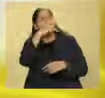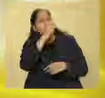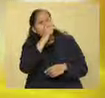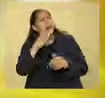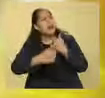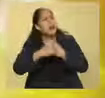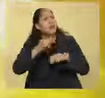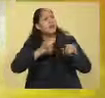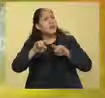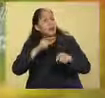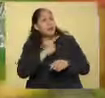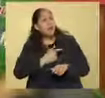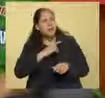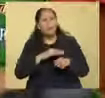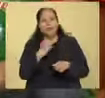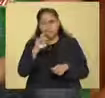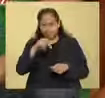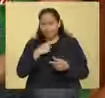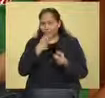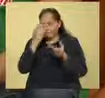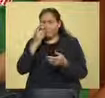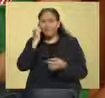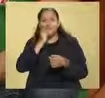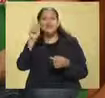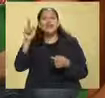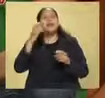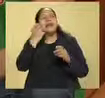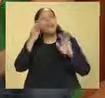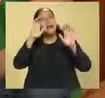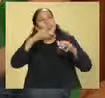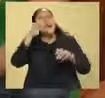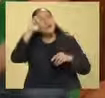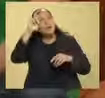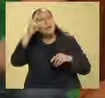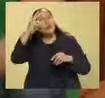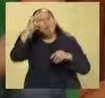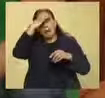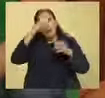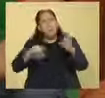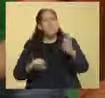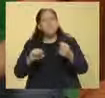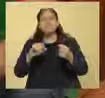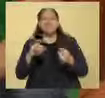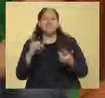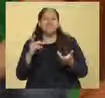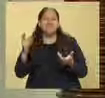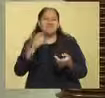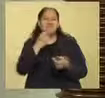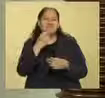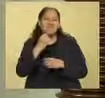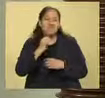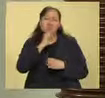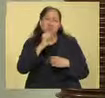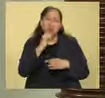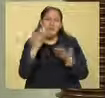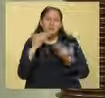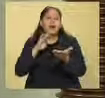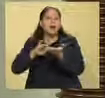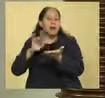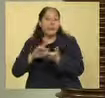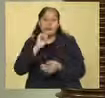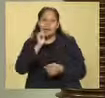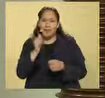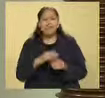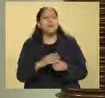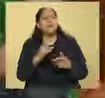a tu jefe pues me alojaba al comer siempre le gustaron él quiso ser piloto y no fue bueno y no lo apoyaron entonces yo creo que